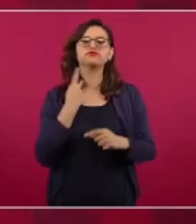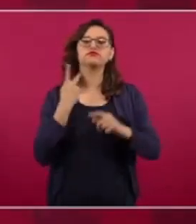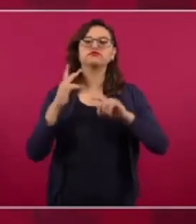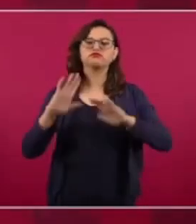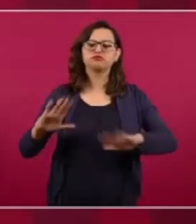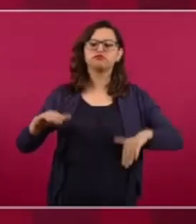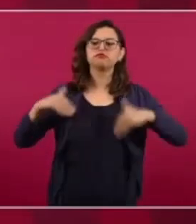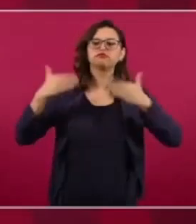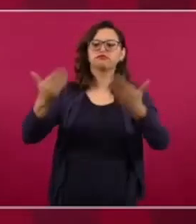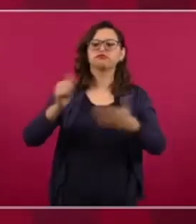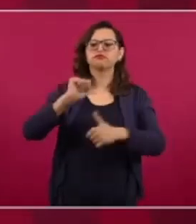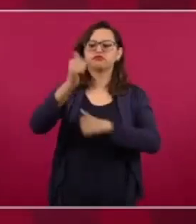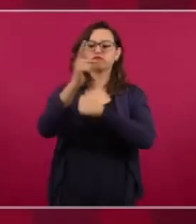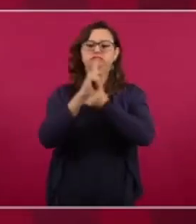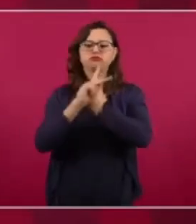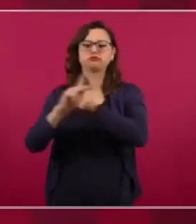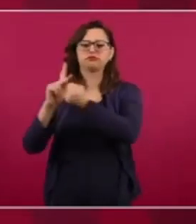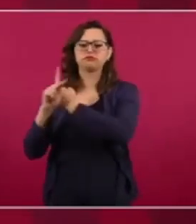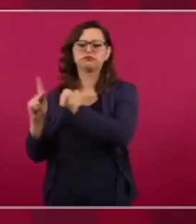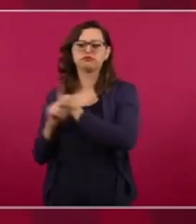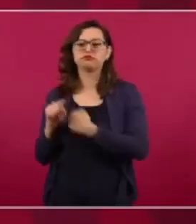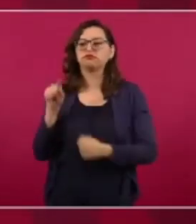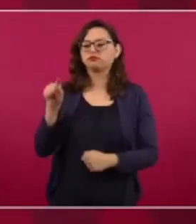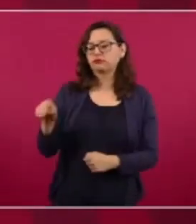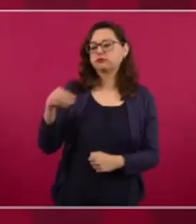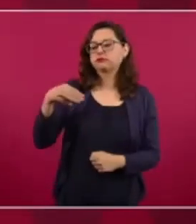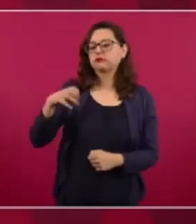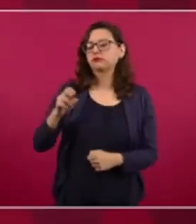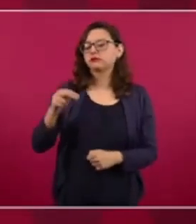del Senado, y es ese señor Menéndez,